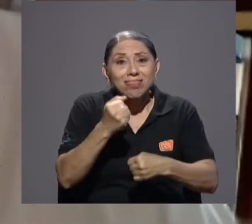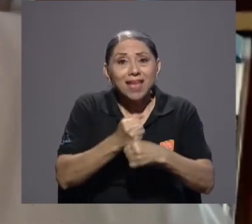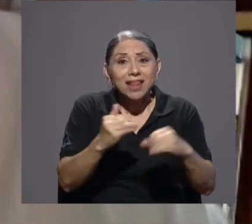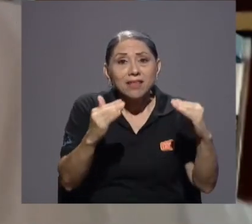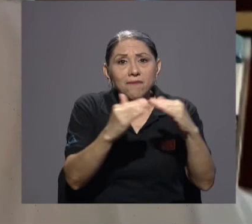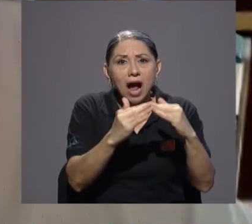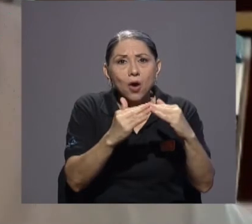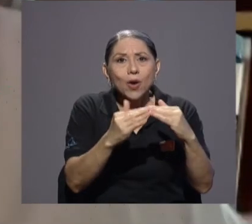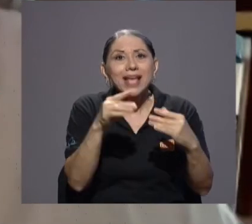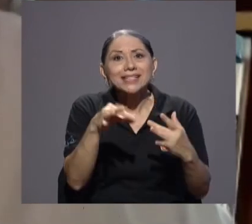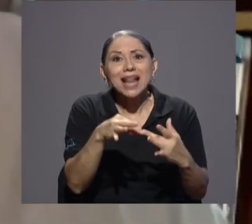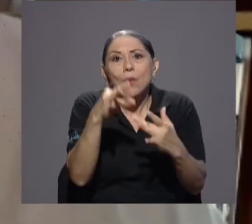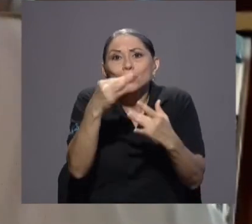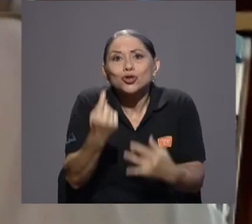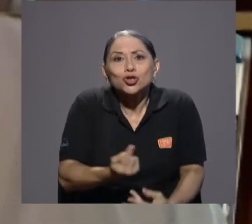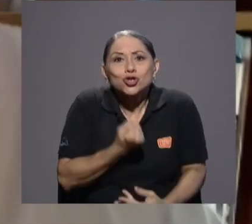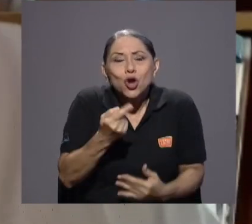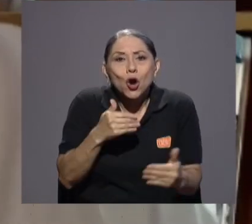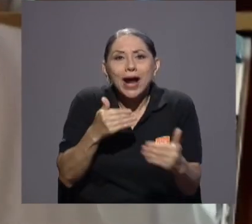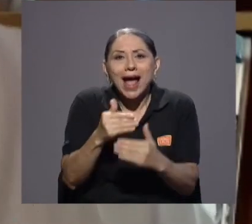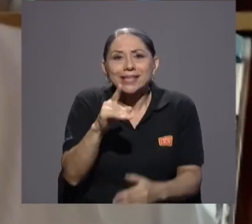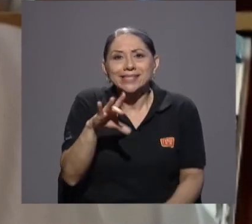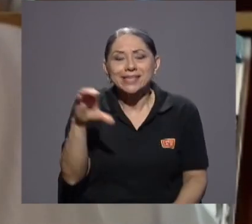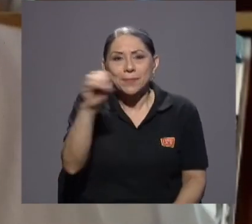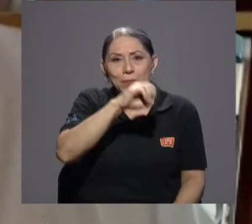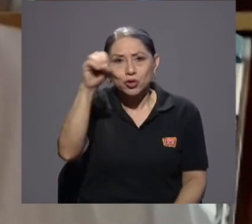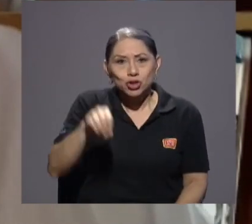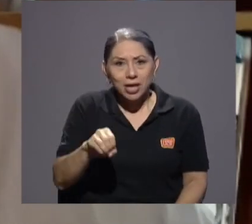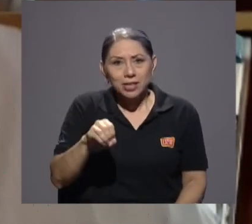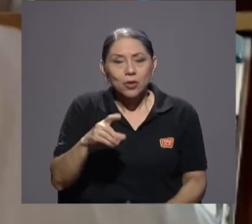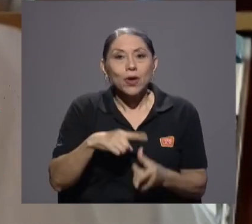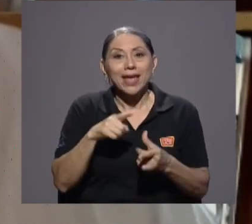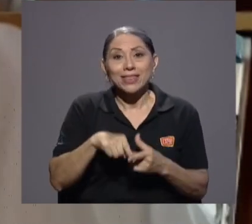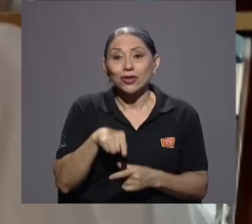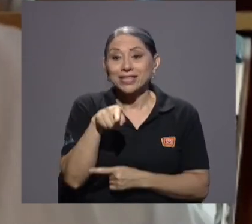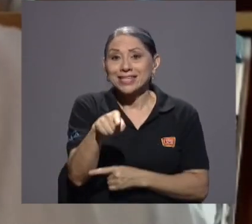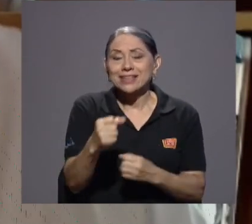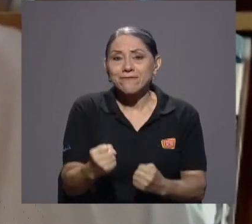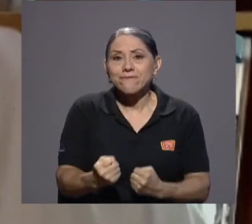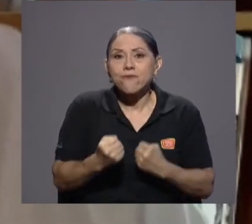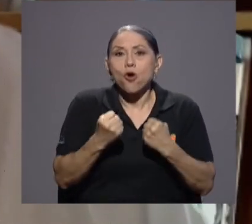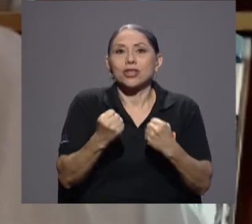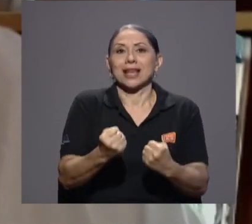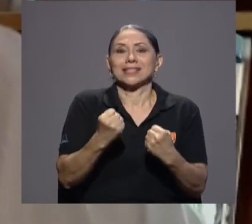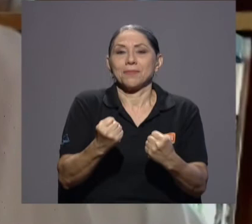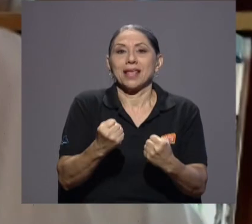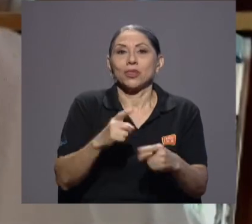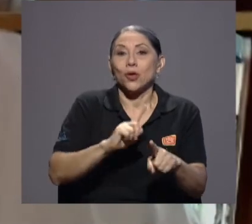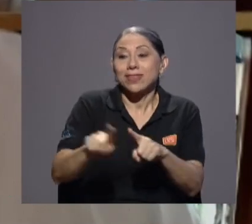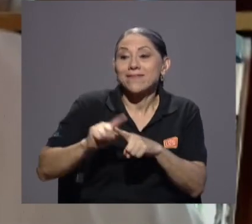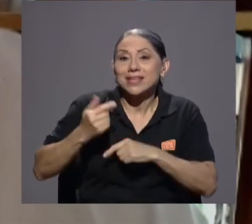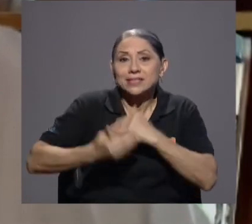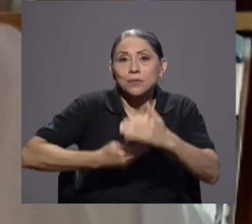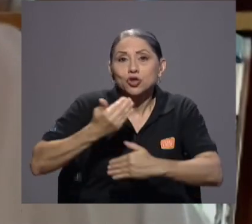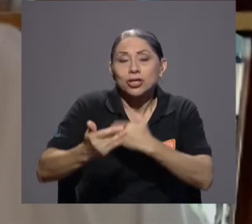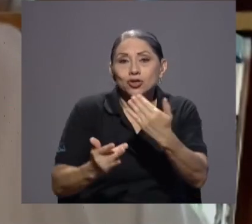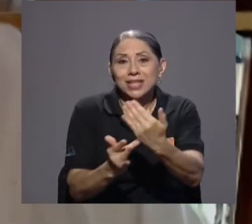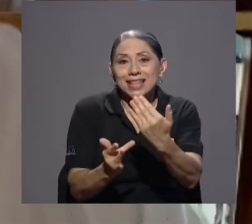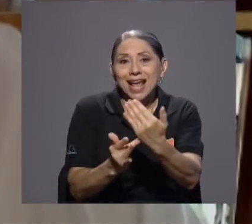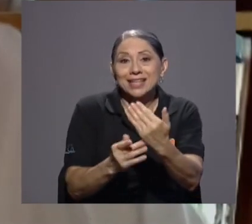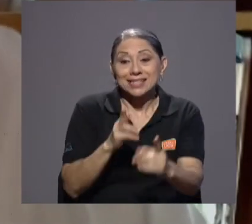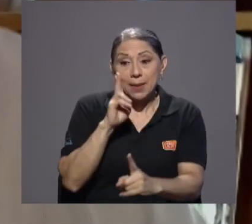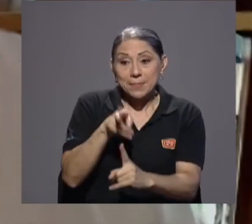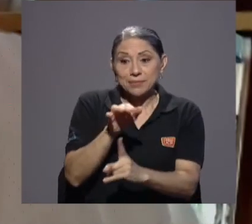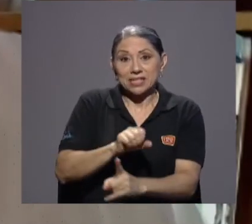opción, ¿verdad? Prácticamente al 100%. Y entonces ese fortalecimiento de lo que son los procesos digitales, que esta misma situación